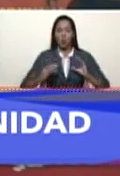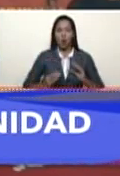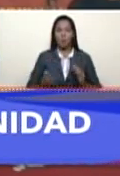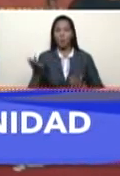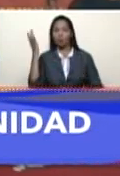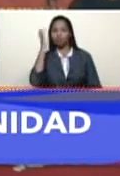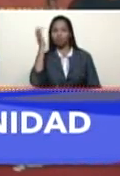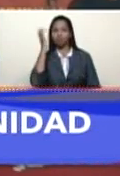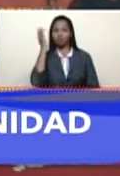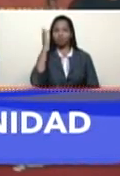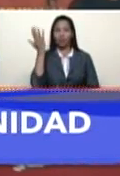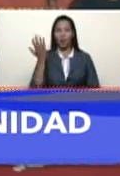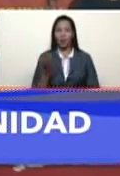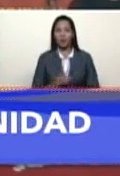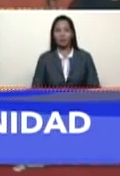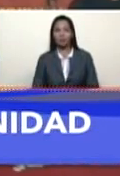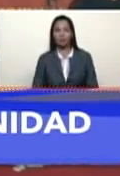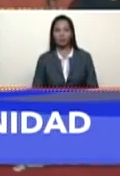sabe.